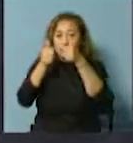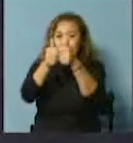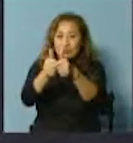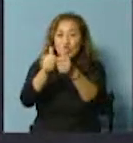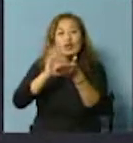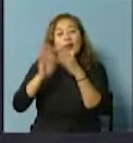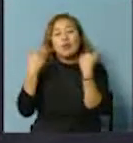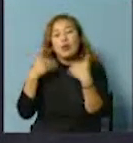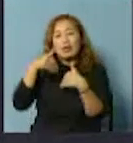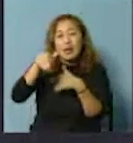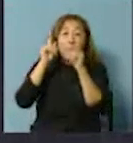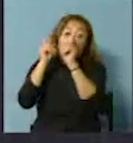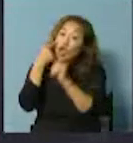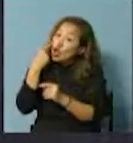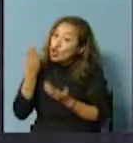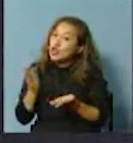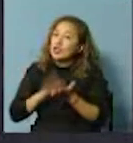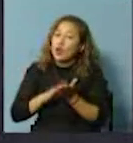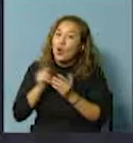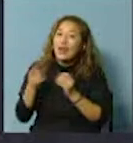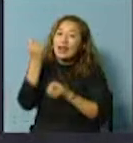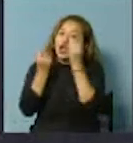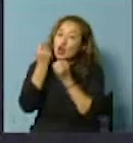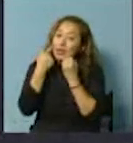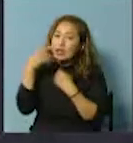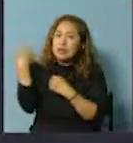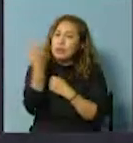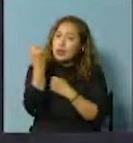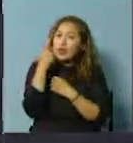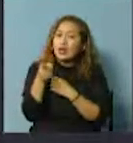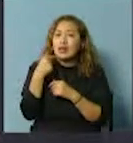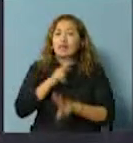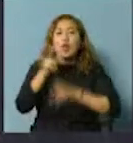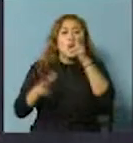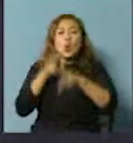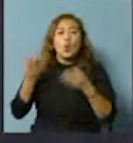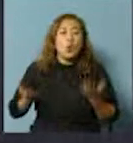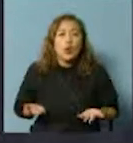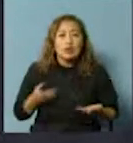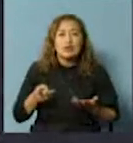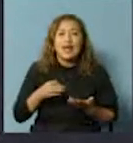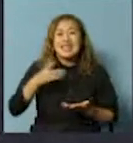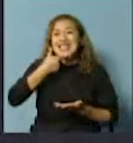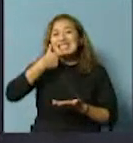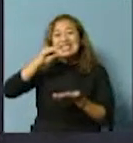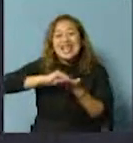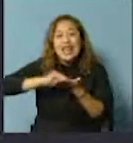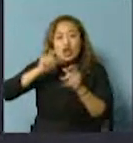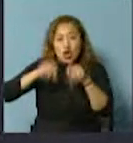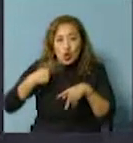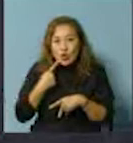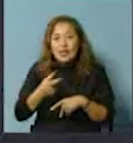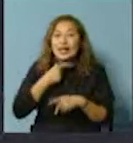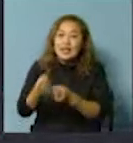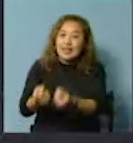que viene de la docencia con conocimientos en economía muy importante porque detalla esto el actual del senador guillermo snopek porque él